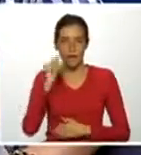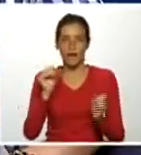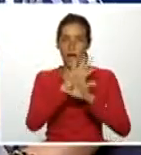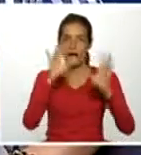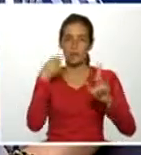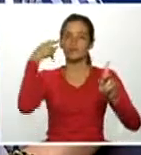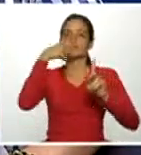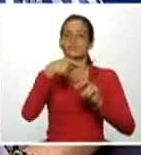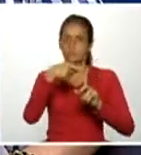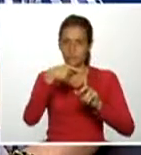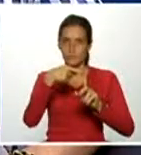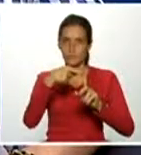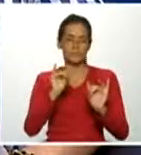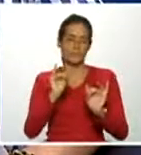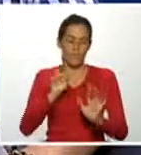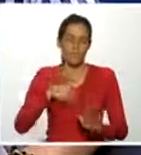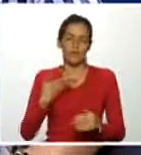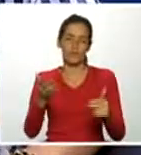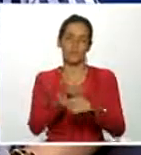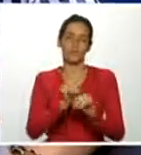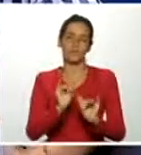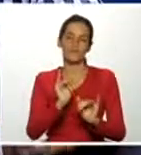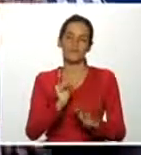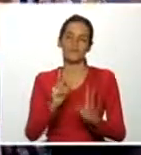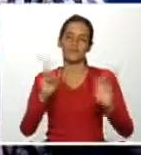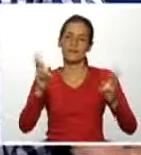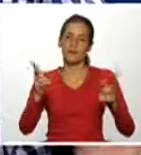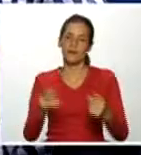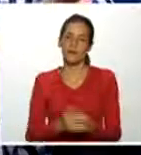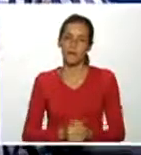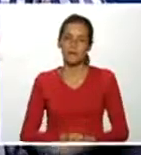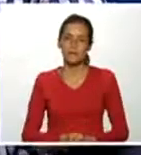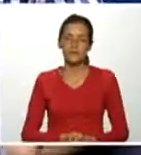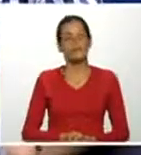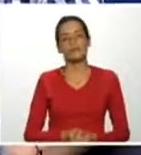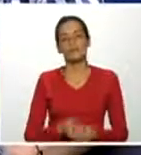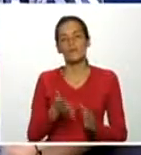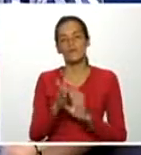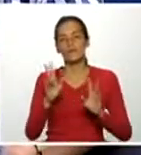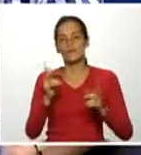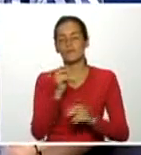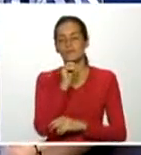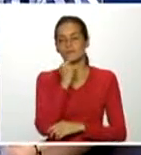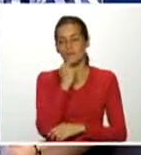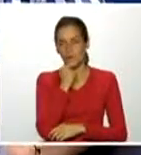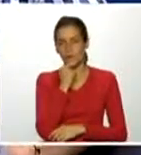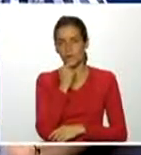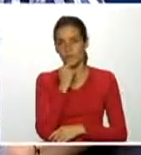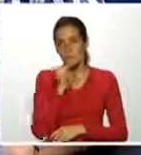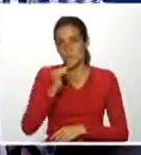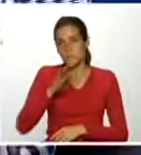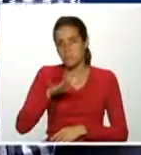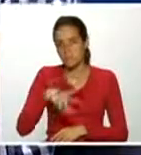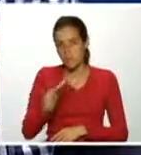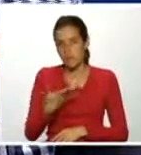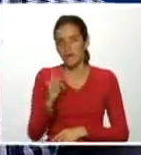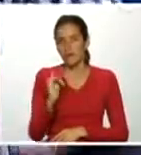claros, es donde se puede lograr que cualquier proyecto, indistintamente si es de código, pueda